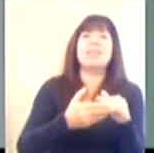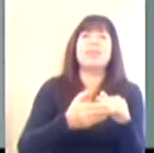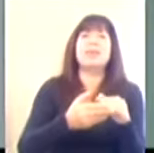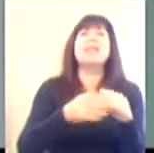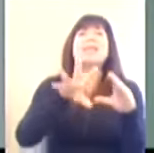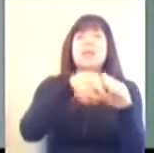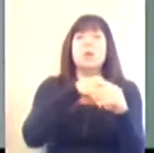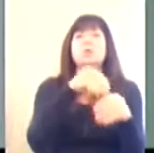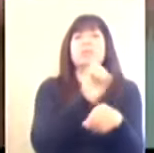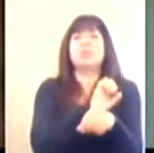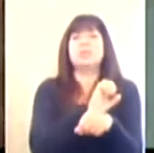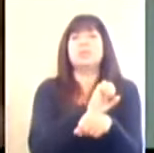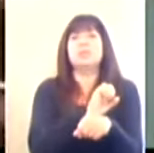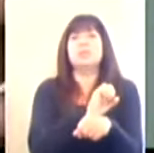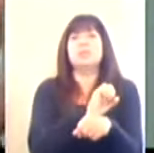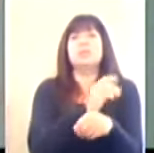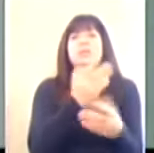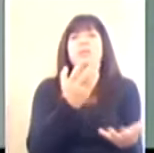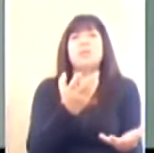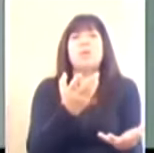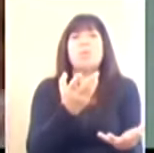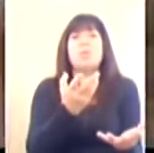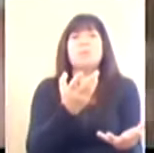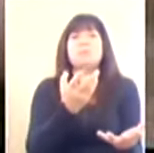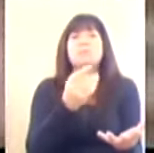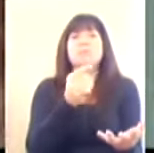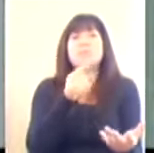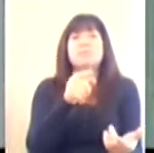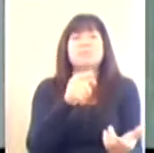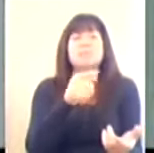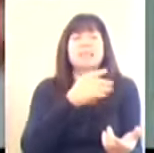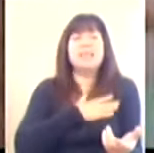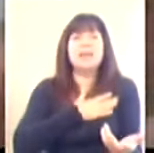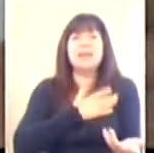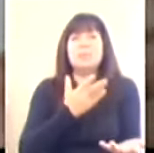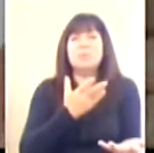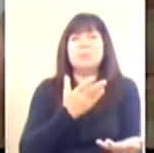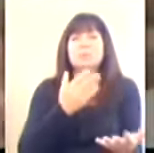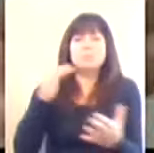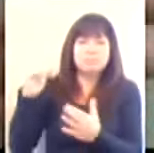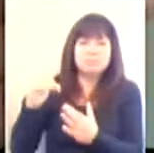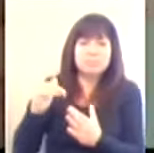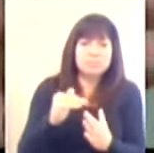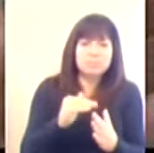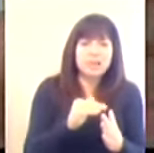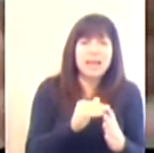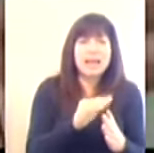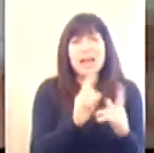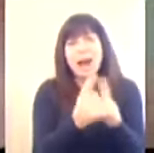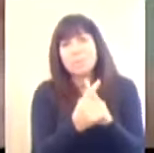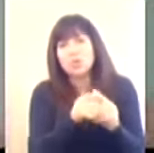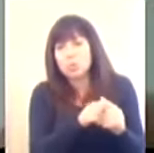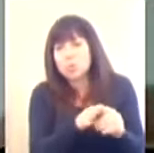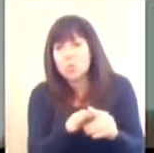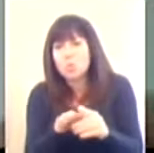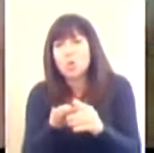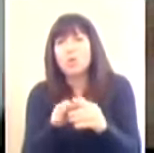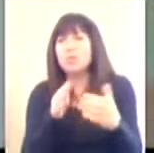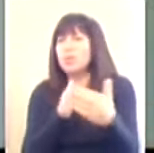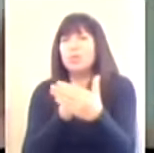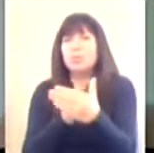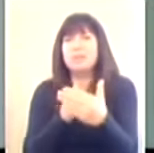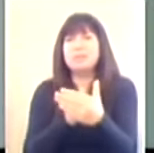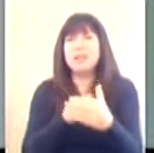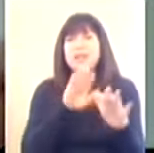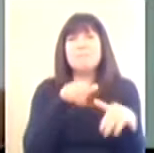ese cauce, es seguir de alguna manera ese cauce. Si nosotros queremos que vayan por otro lado, hay que hacerlo con mucha capacidad de no entorpecer el